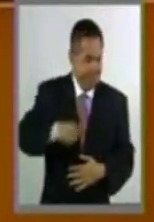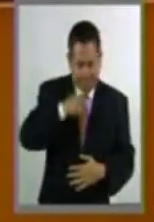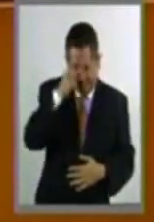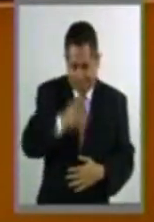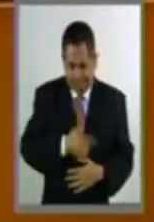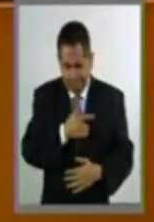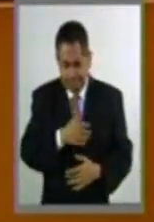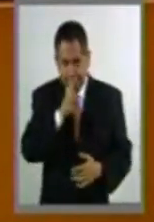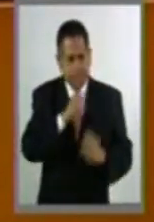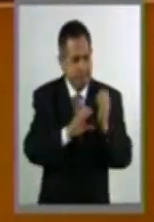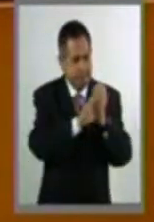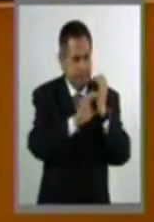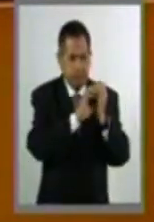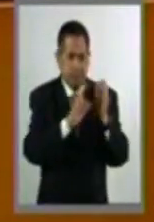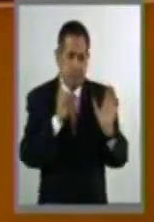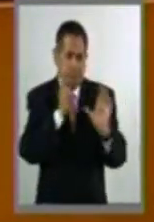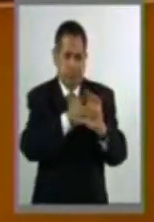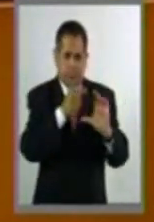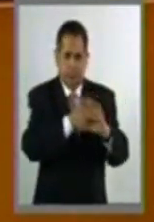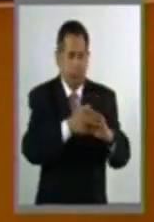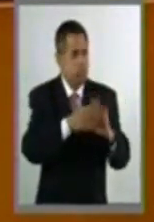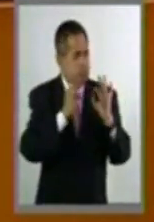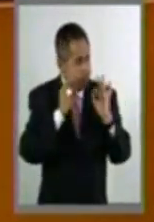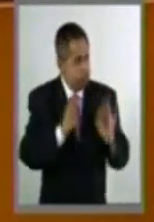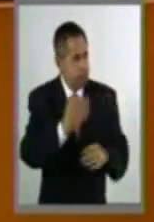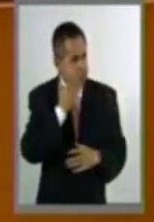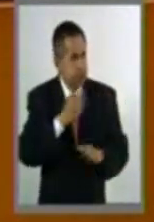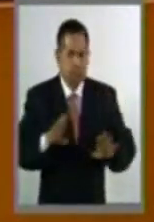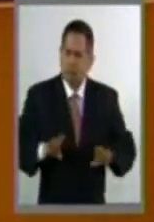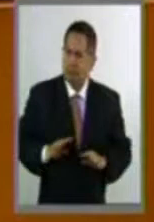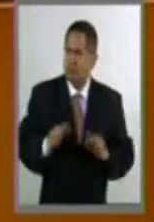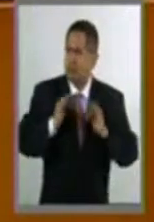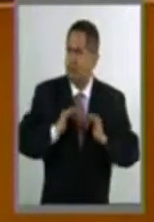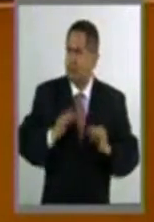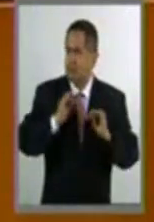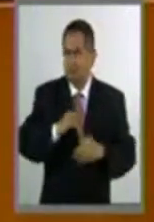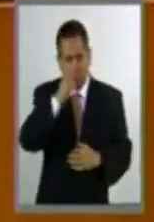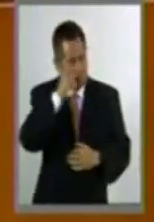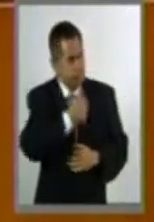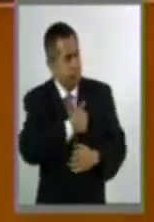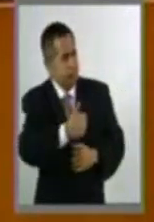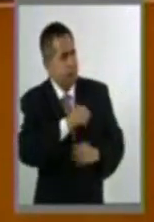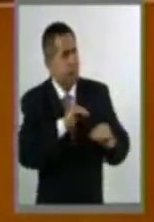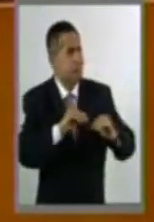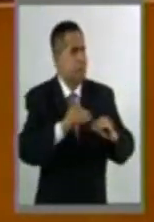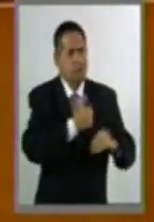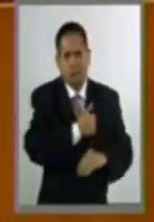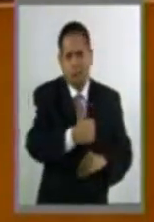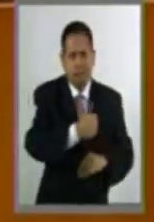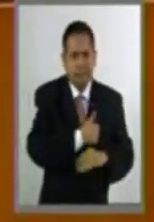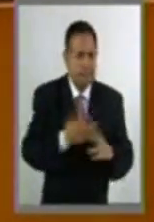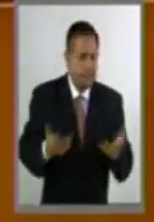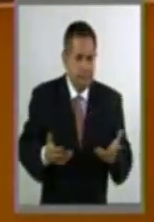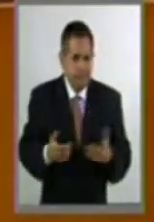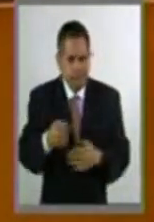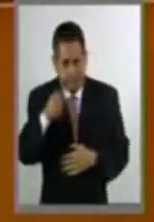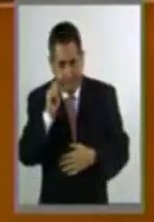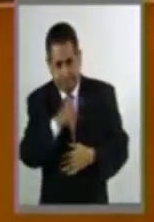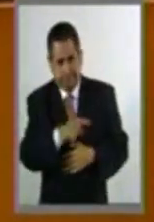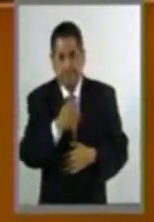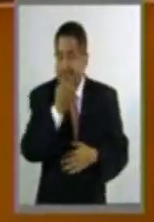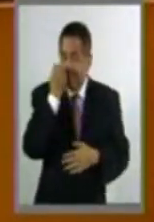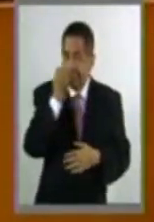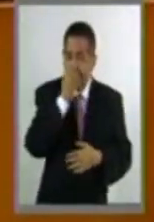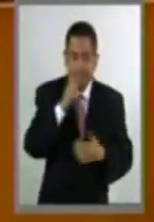se consolide como una opción viable y una alternativa real de movilidad, incluyendo el referido transporte